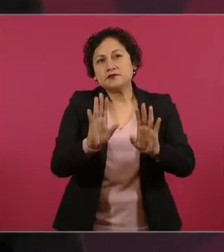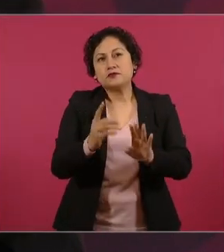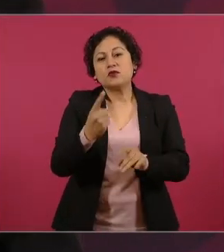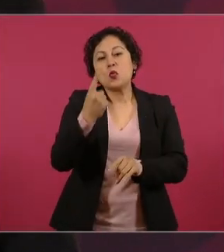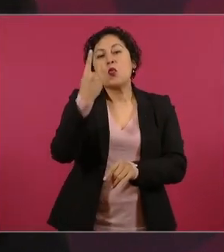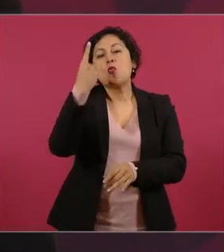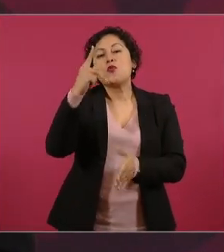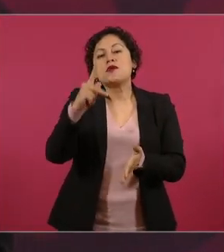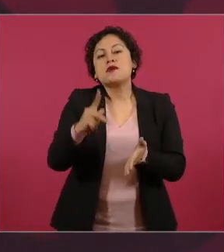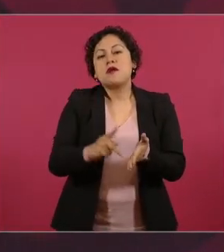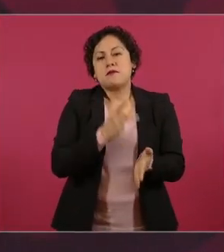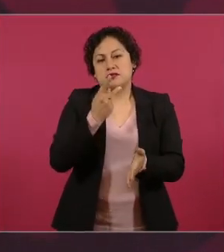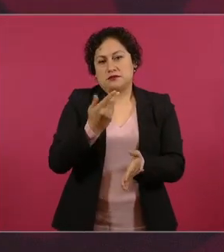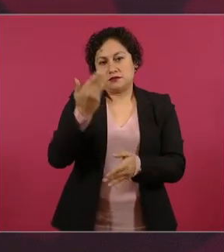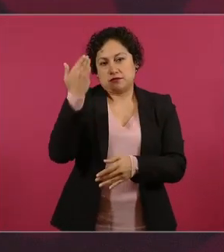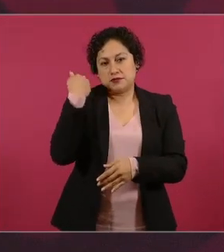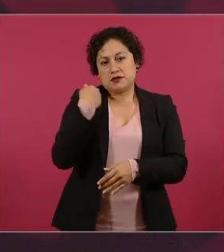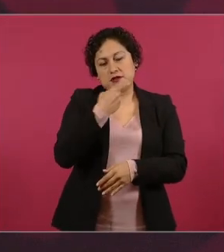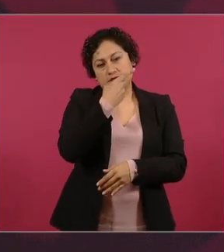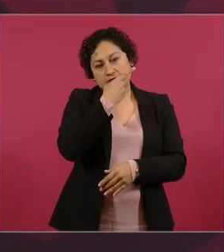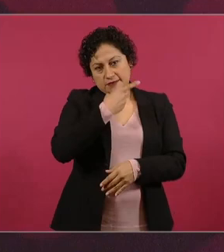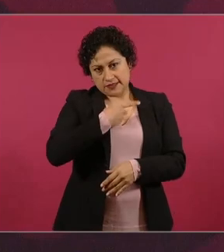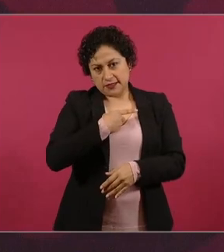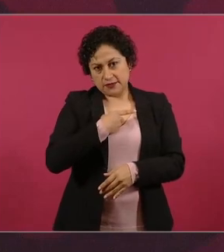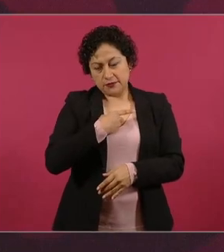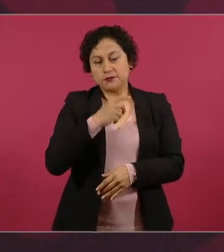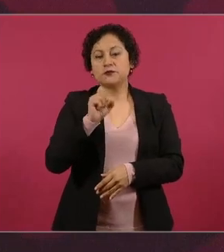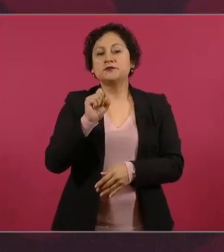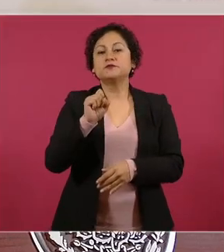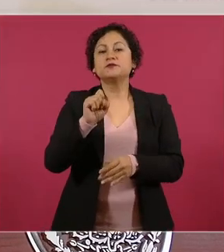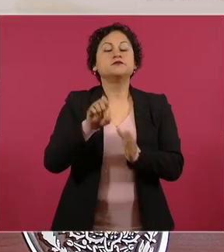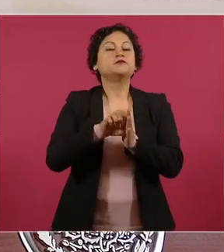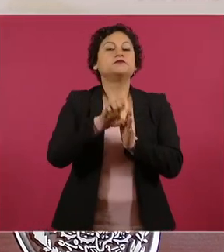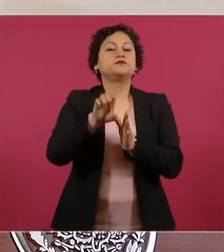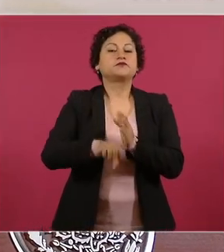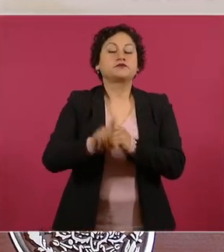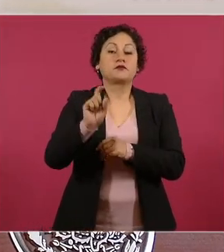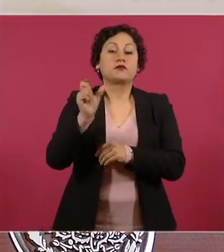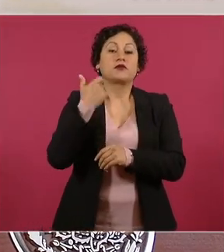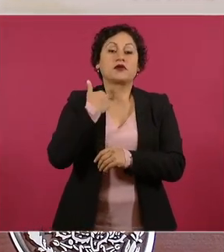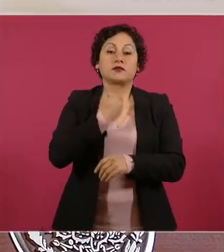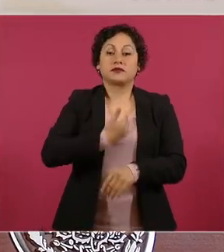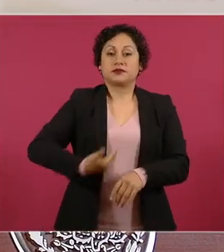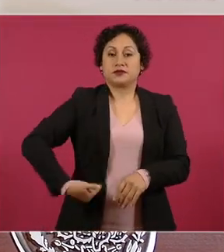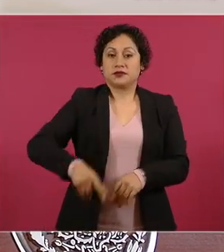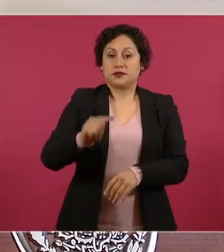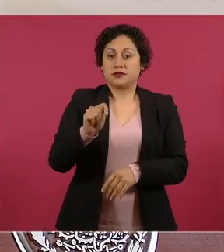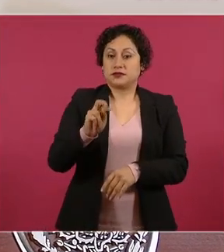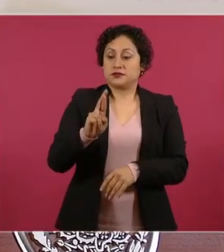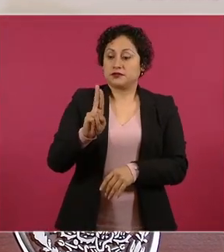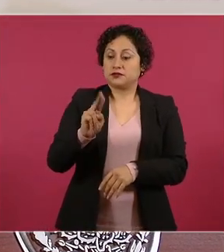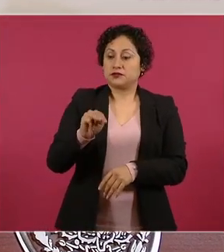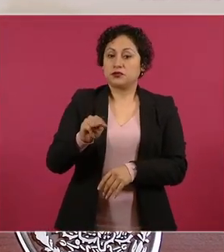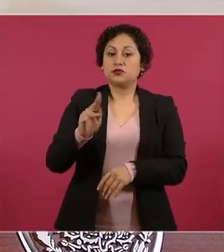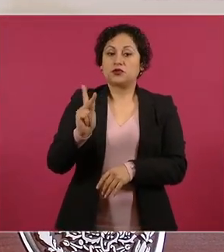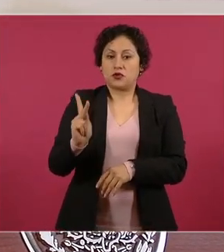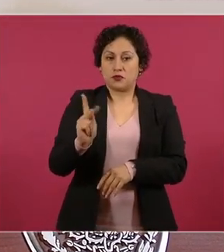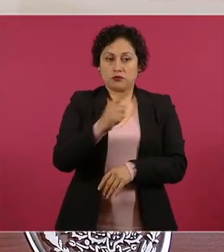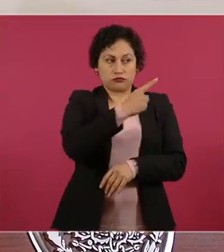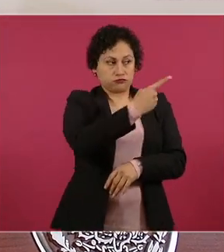respetó con el presidente Trump, de no hablar del muro.